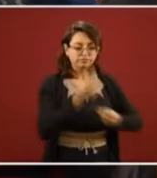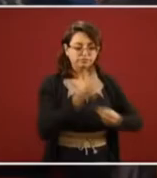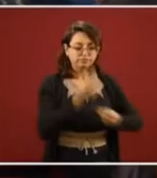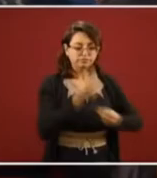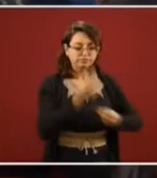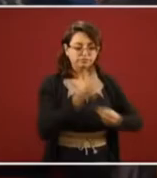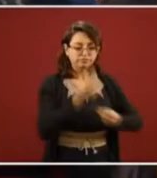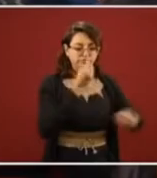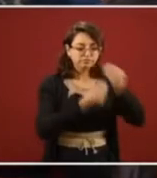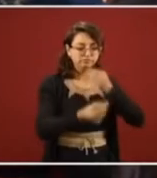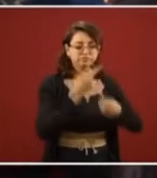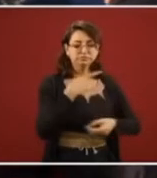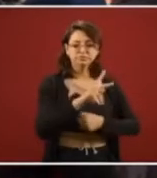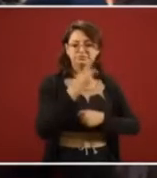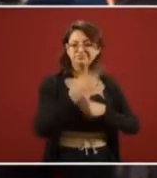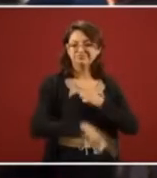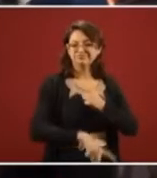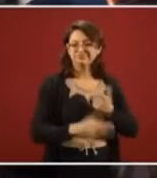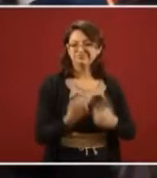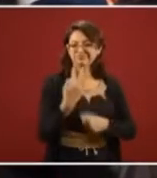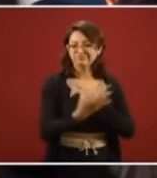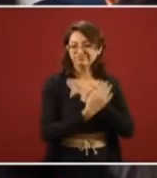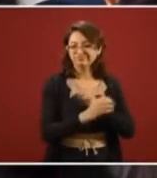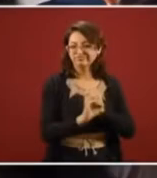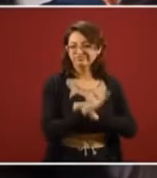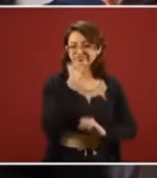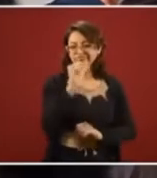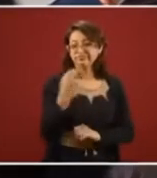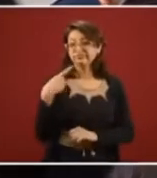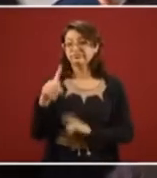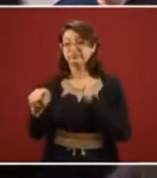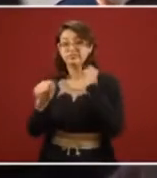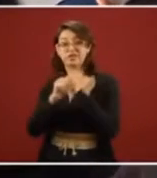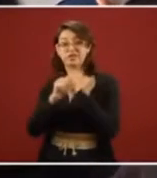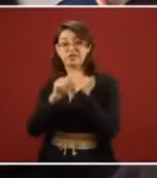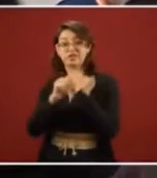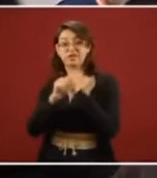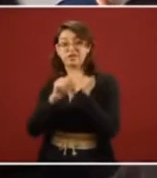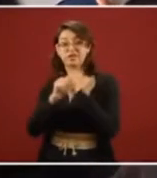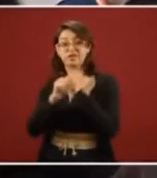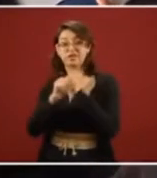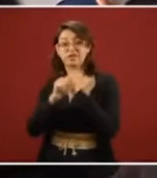sporting pero el transporte es gasto fijo